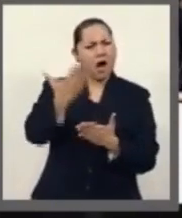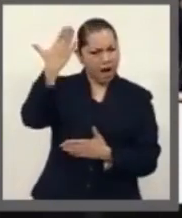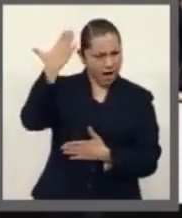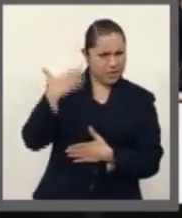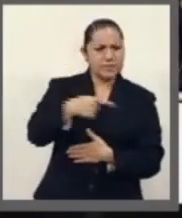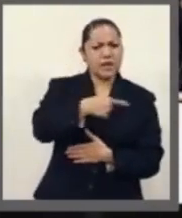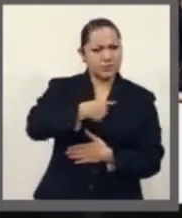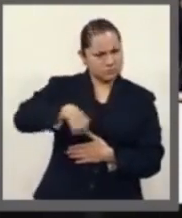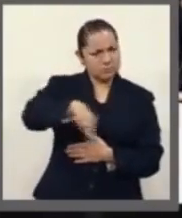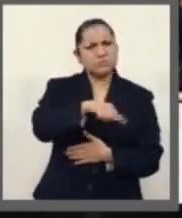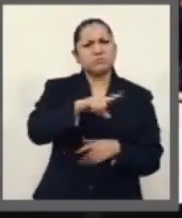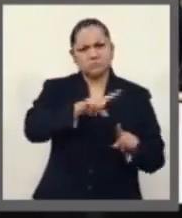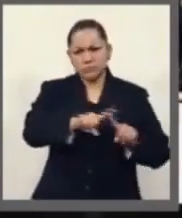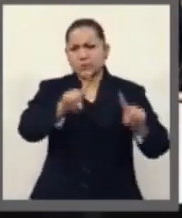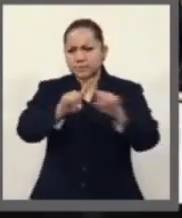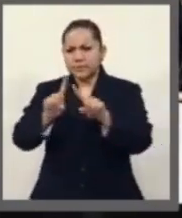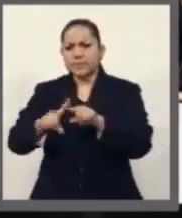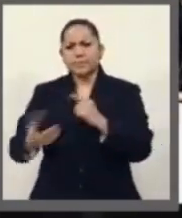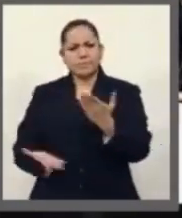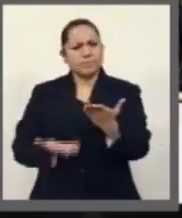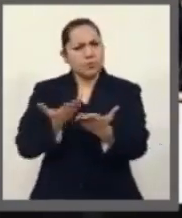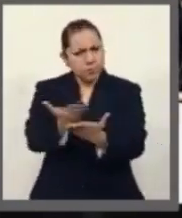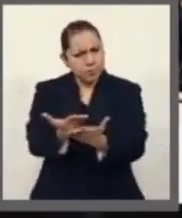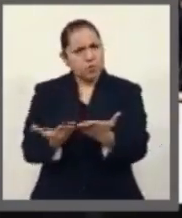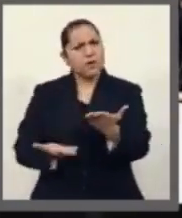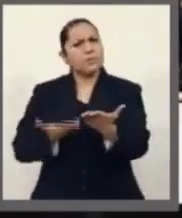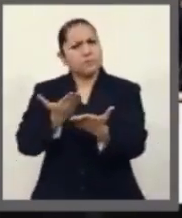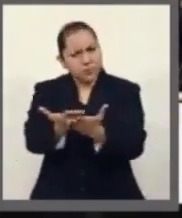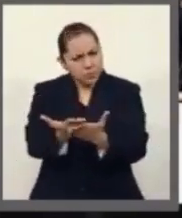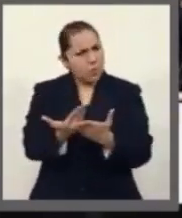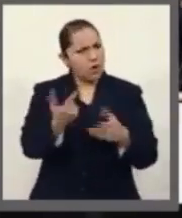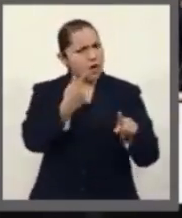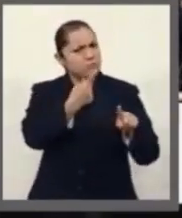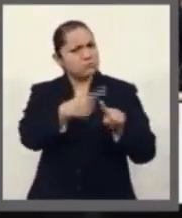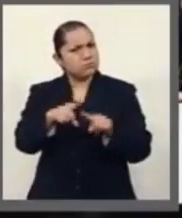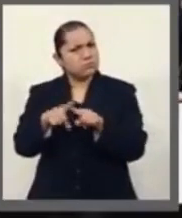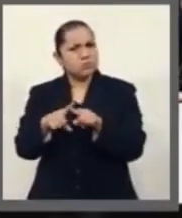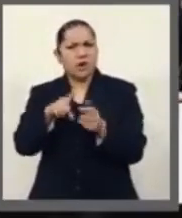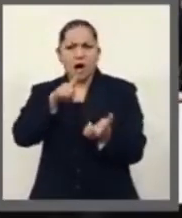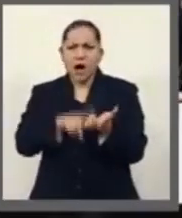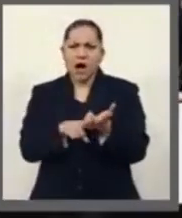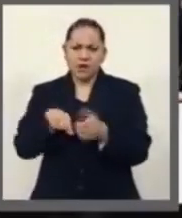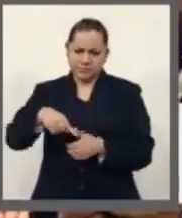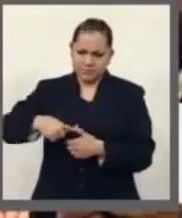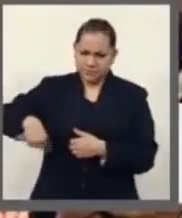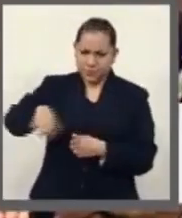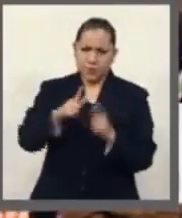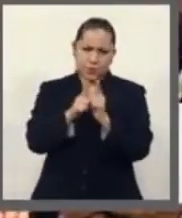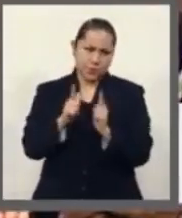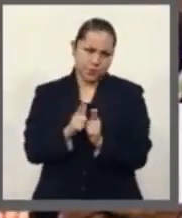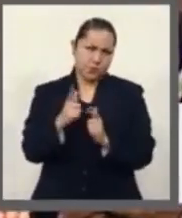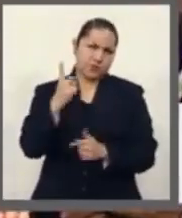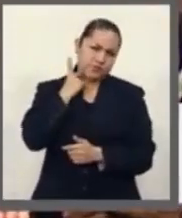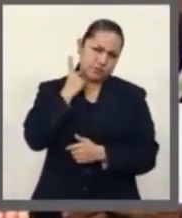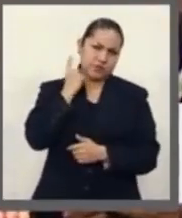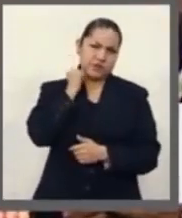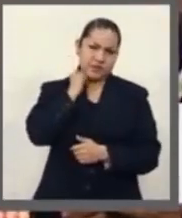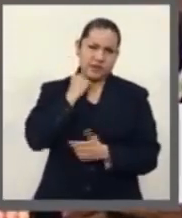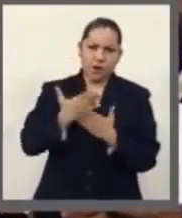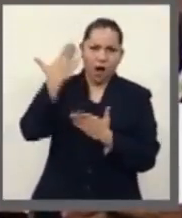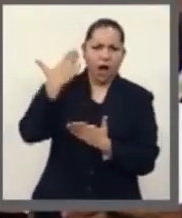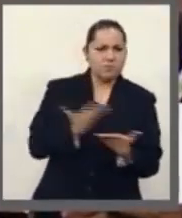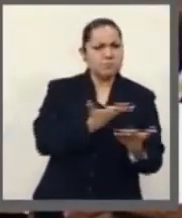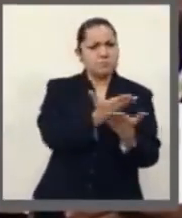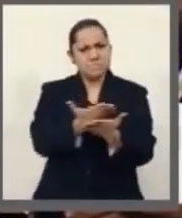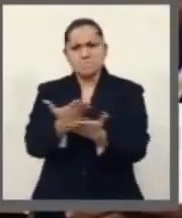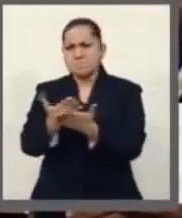legislaturas y desde esta perspectiva sería un gran acierto proponer el nombre de tan reconocida exponente de la cultura